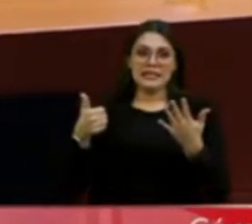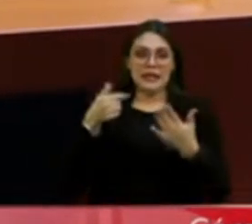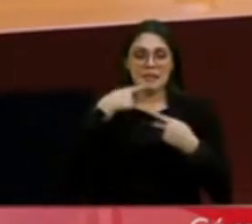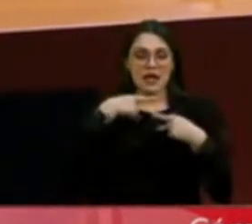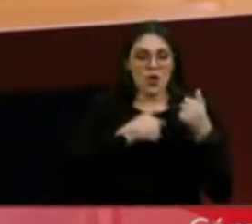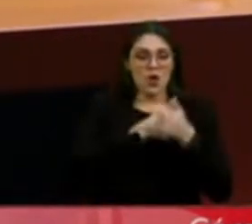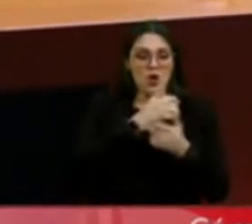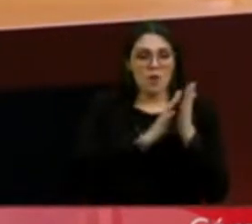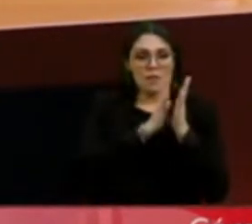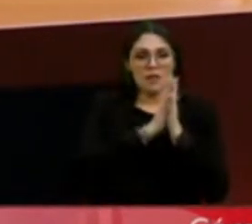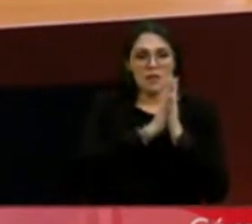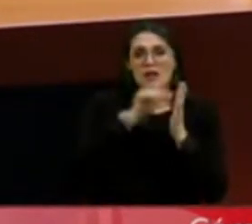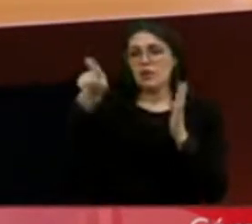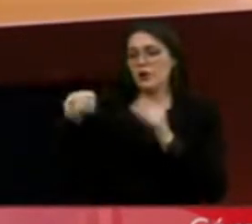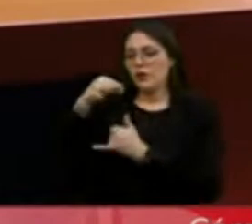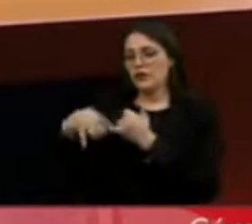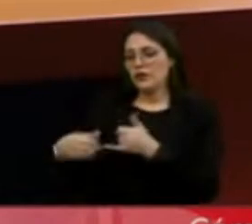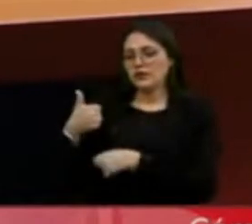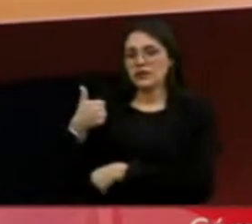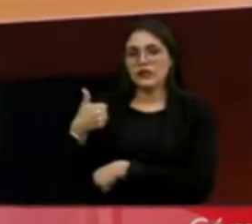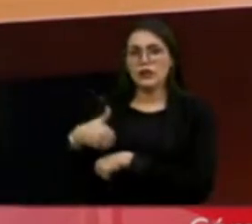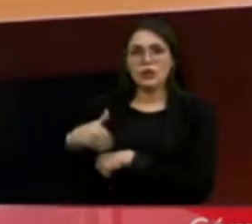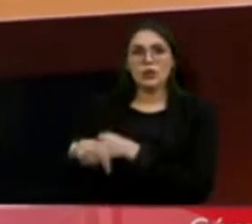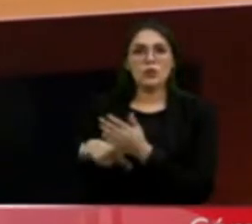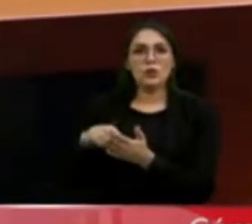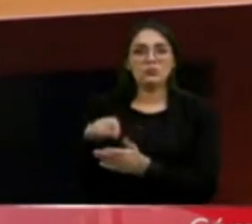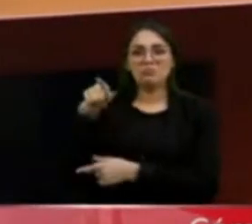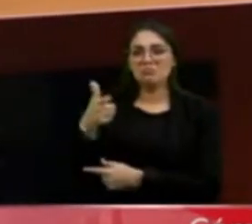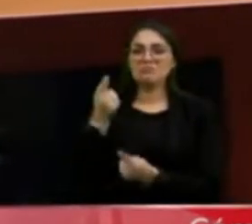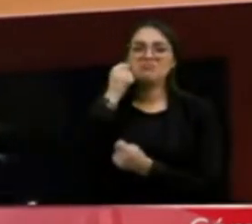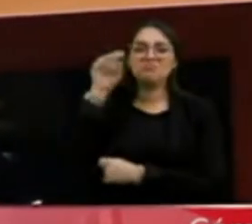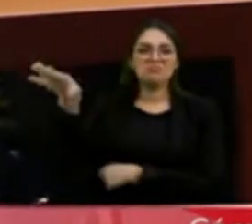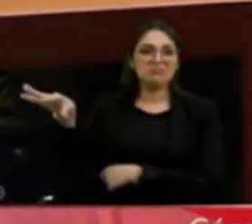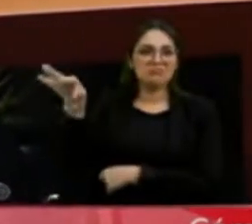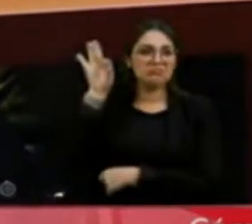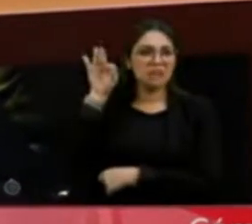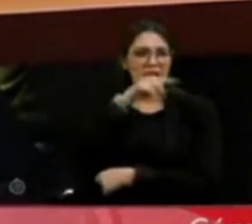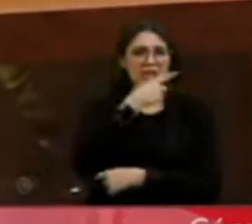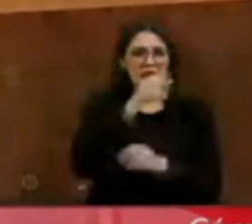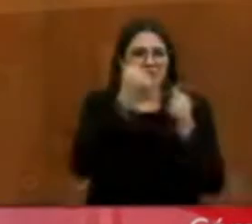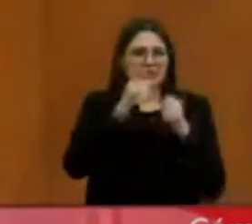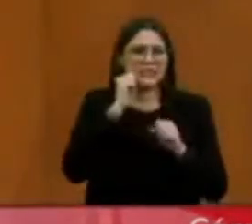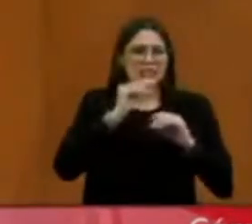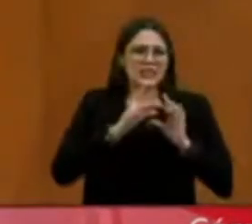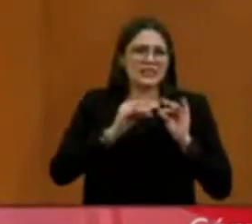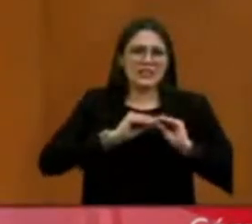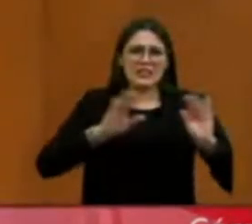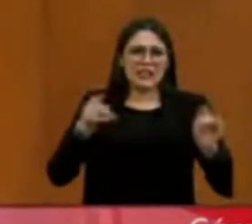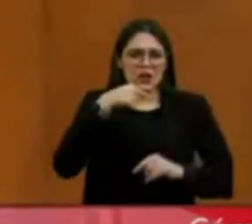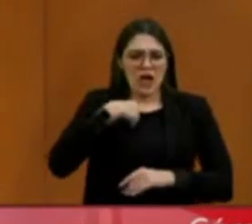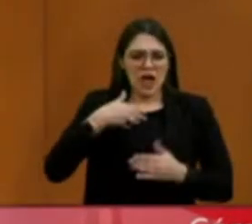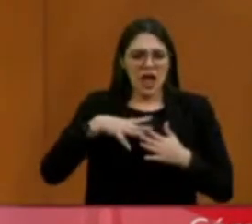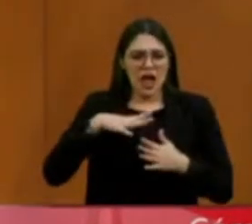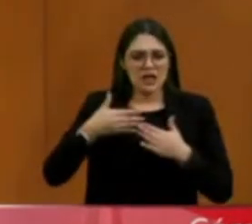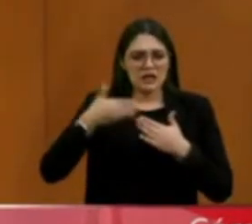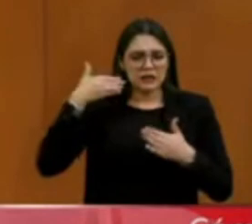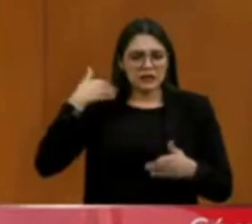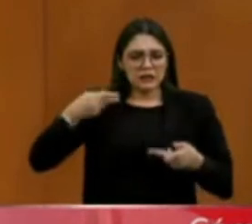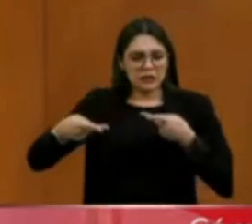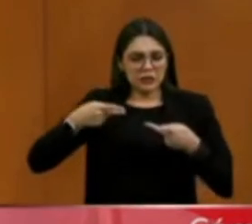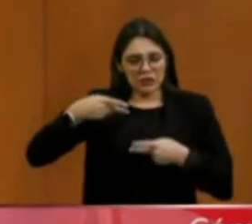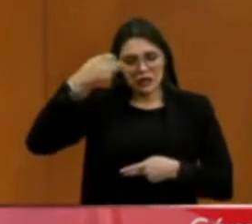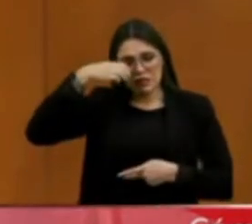lugar. Y la eligieron. Y ella claramente ha dicho que no tenía ninguna preparación y ninguna